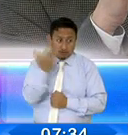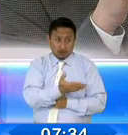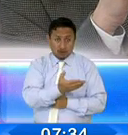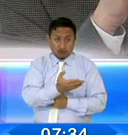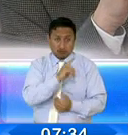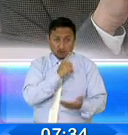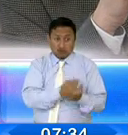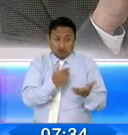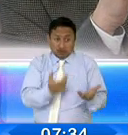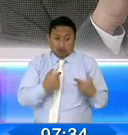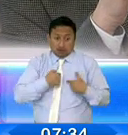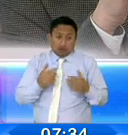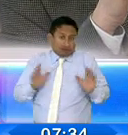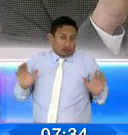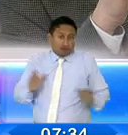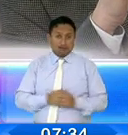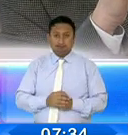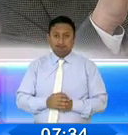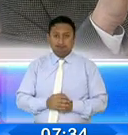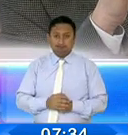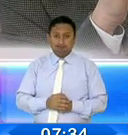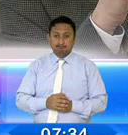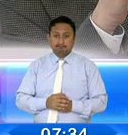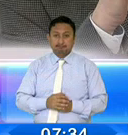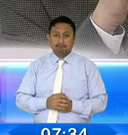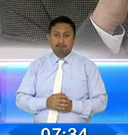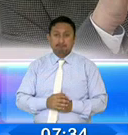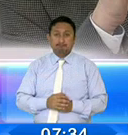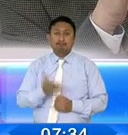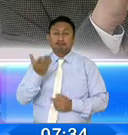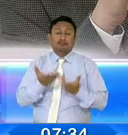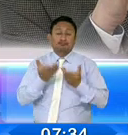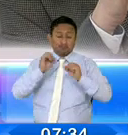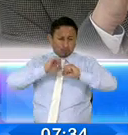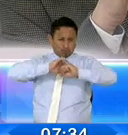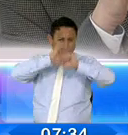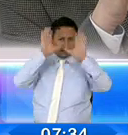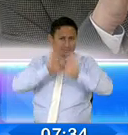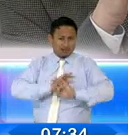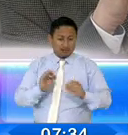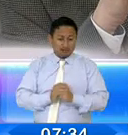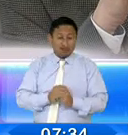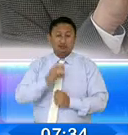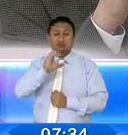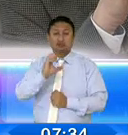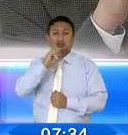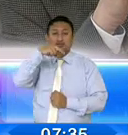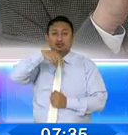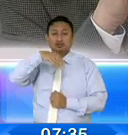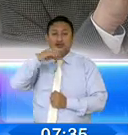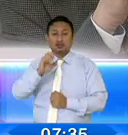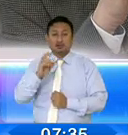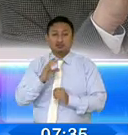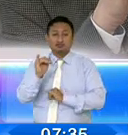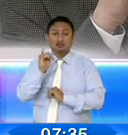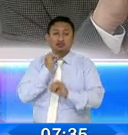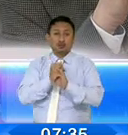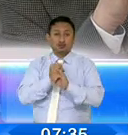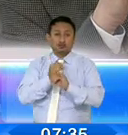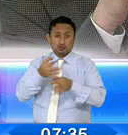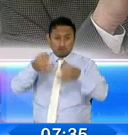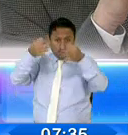Nosotros, si no hay claridad, entonces el CNE no es una institución que garantiza la